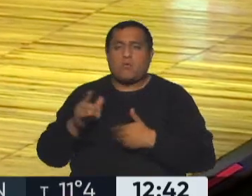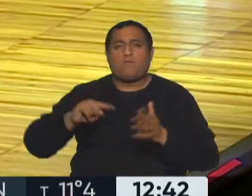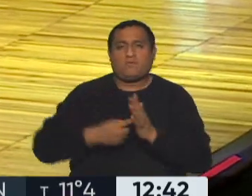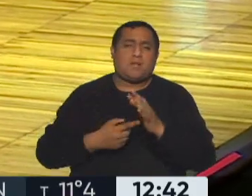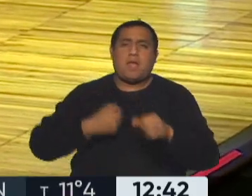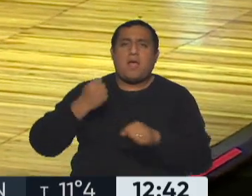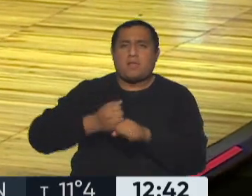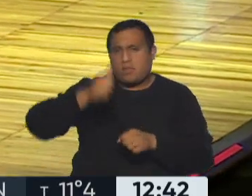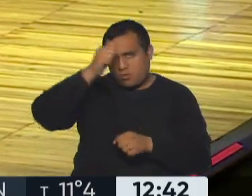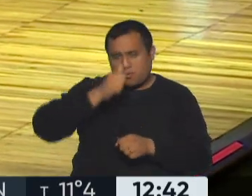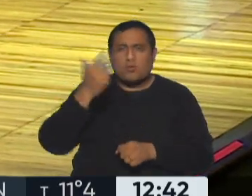hasta el domingo 18